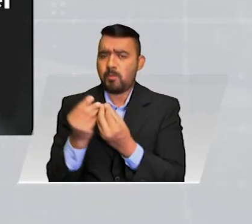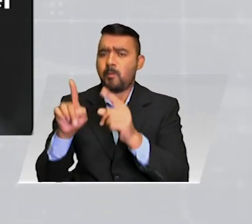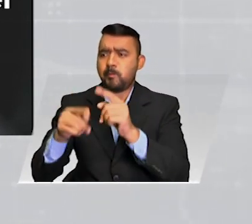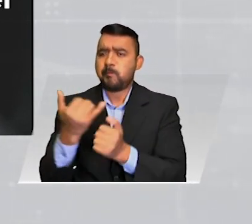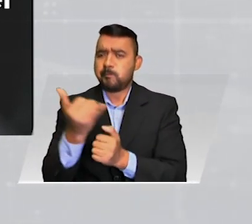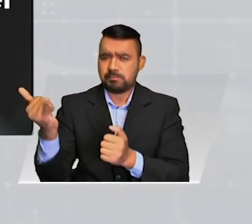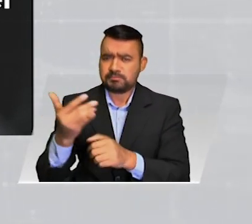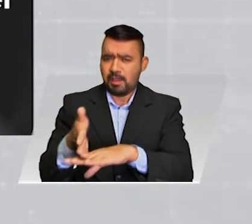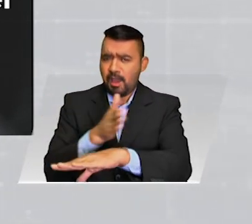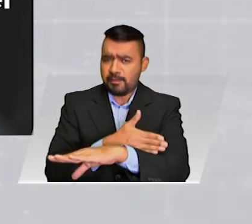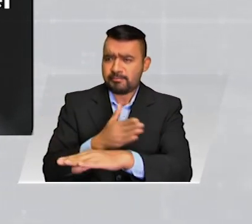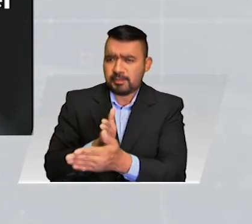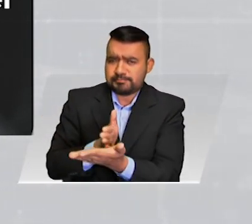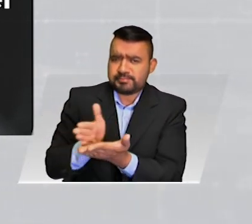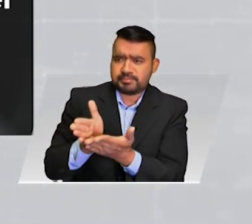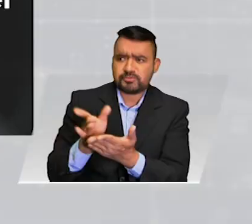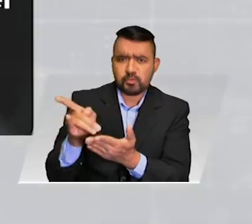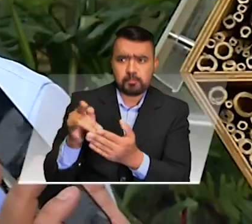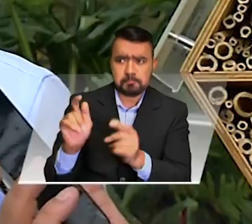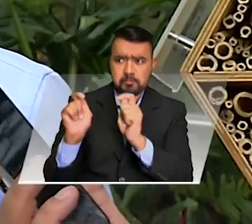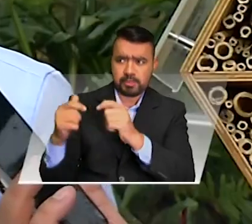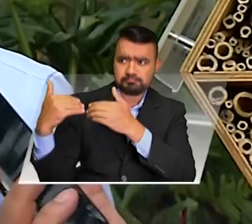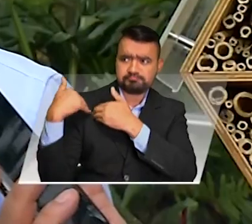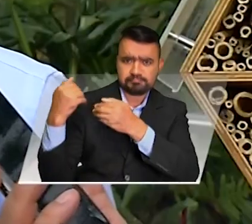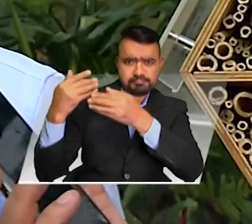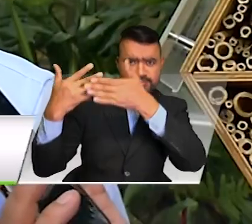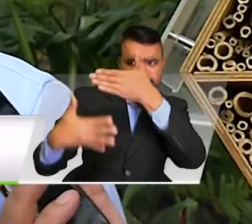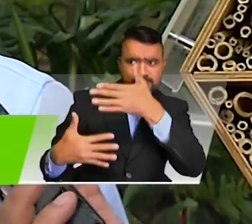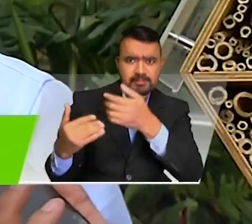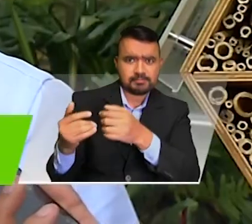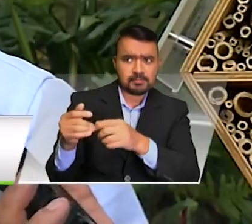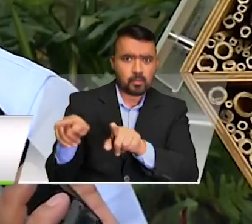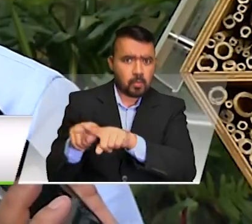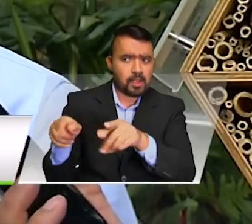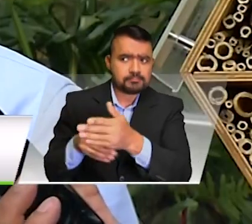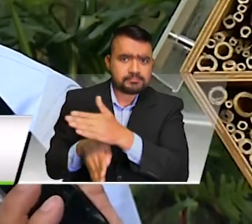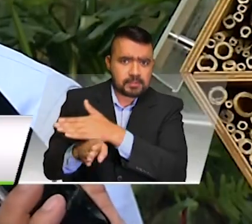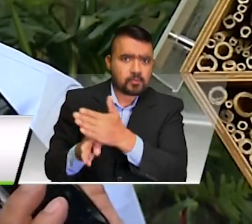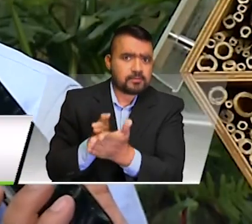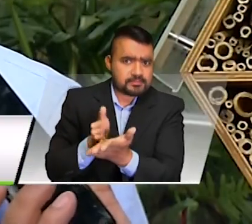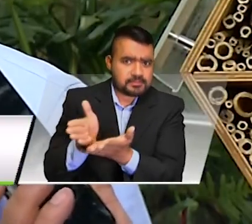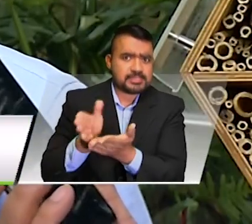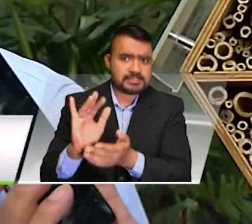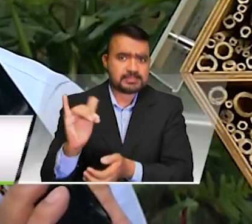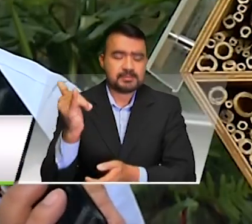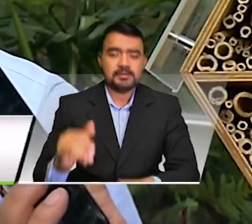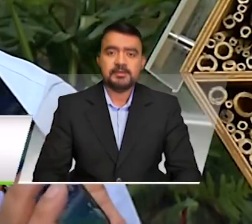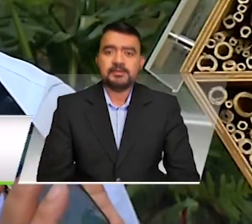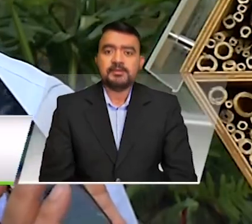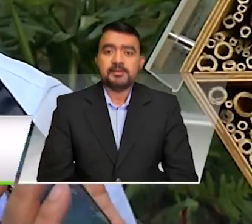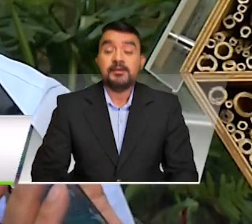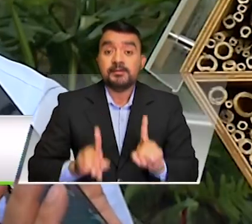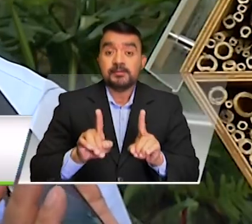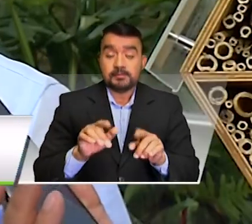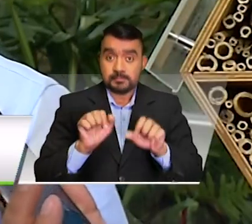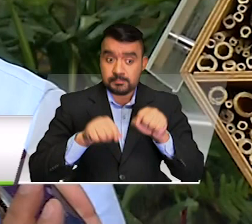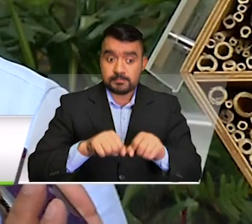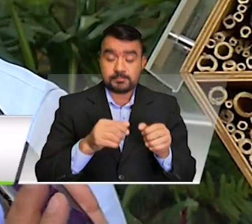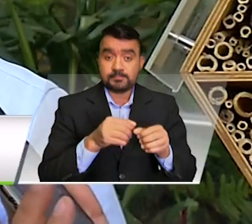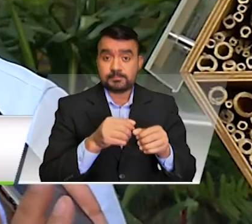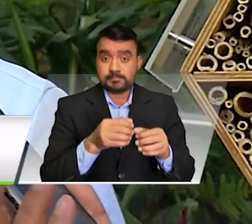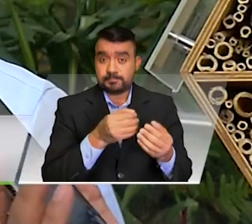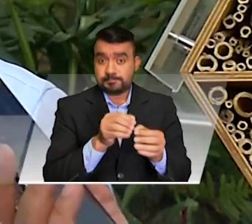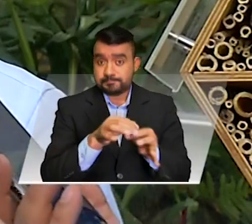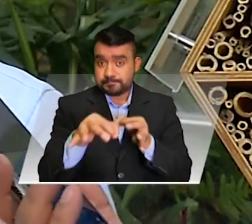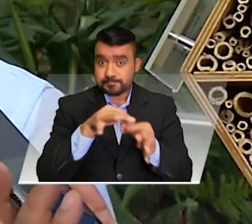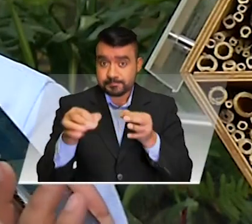en el área metropolitana del valle de aburrá también queda abierta la puerta para que los otros nueve municipios que pertenece al área metropolitana puedan